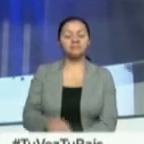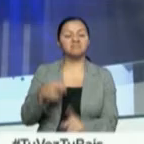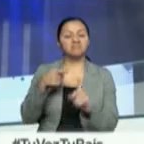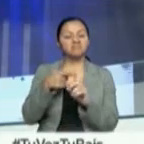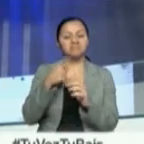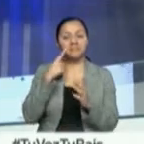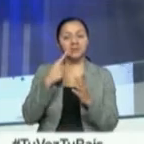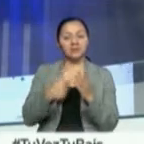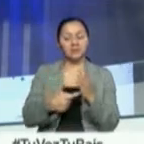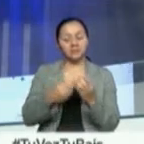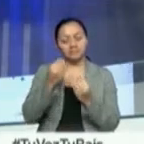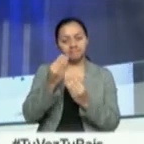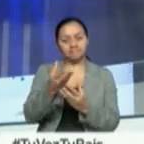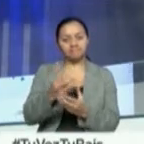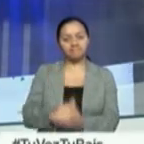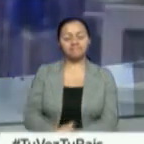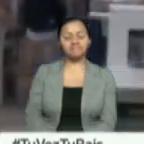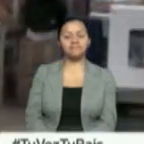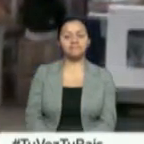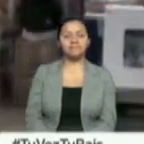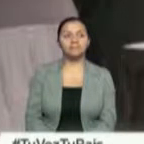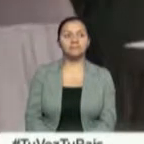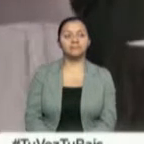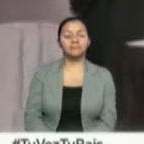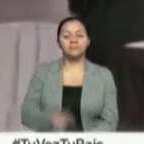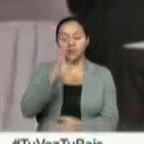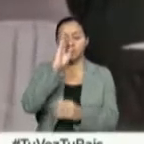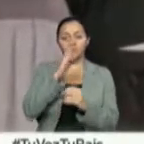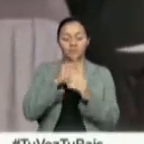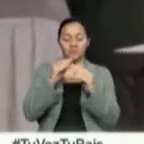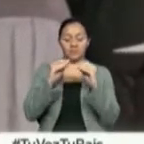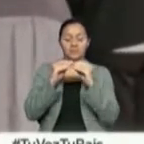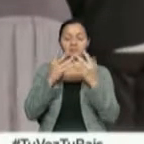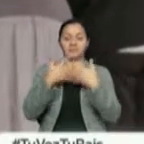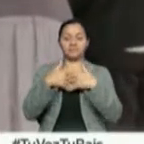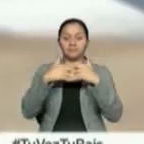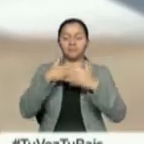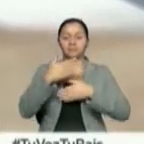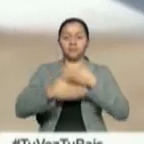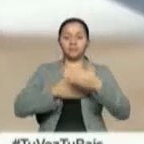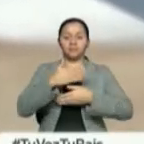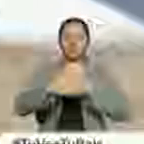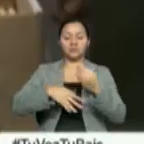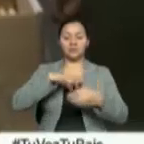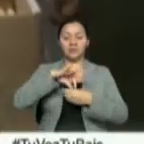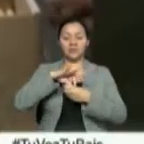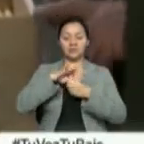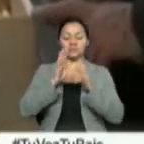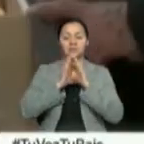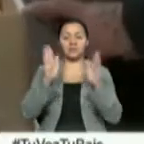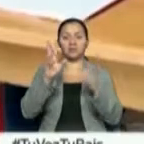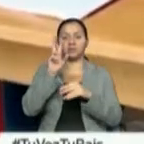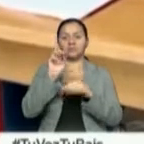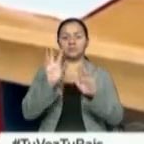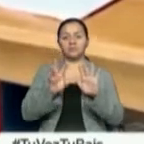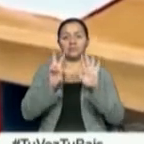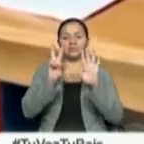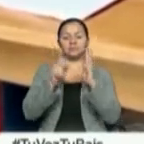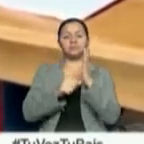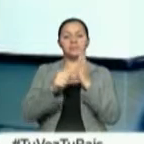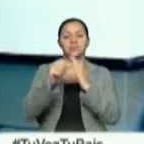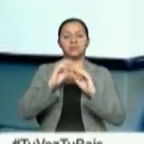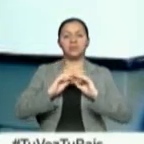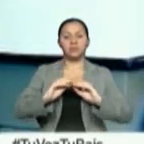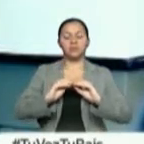objetivo te contamos a continuación el objetivo de fortalecer el proceso de elecciones generales 2017 al ministerio de